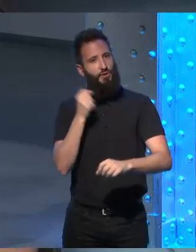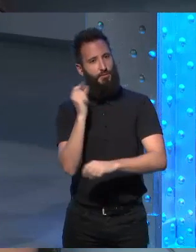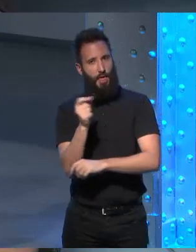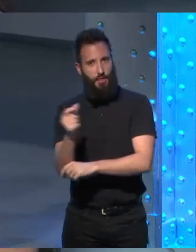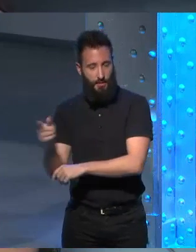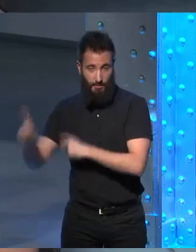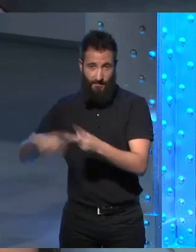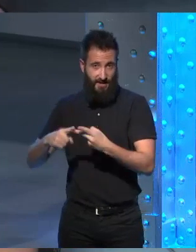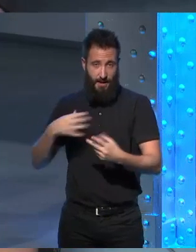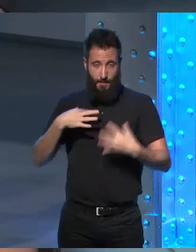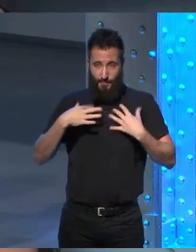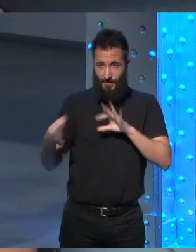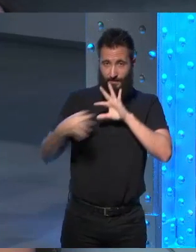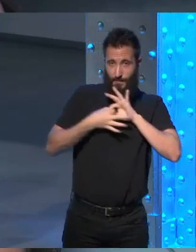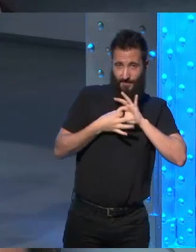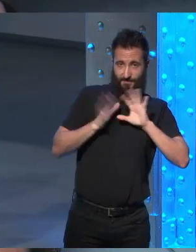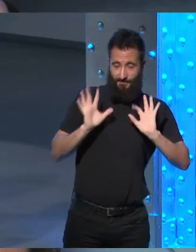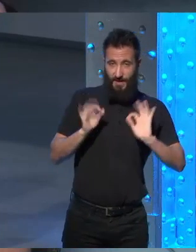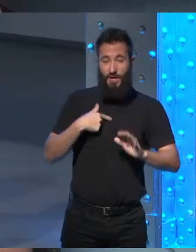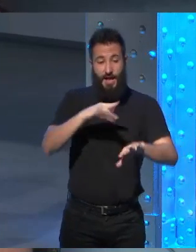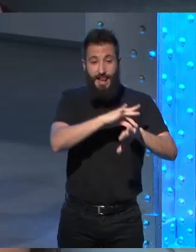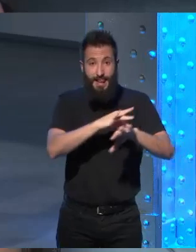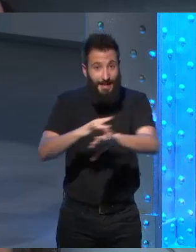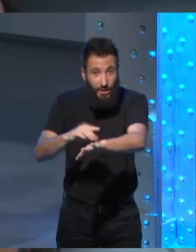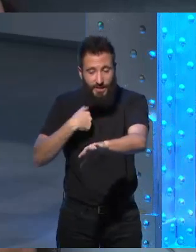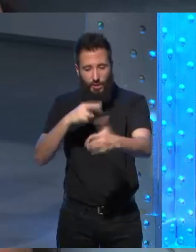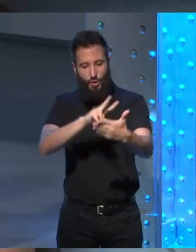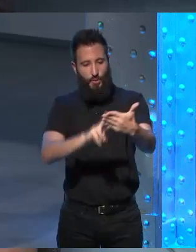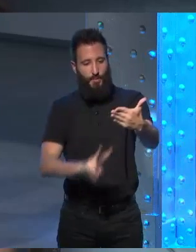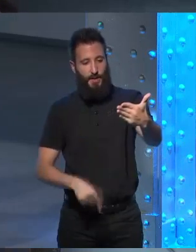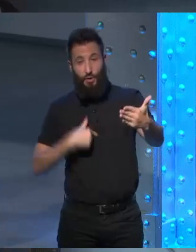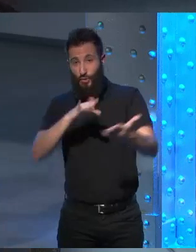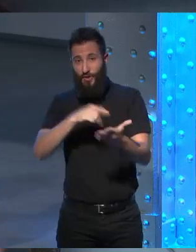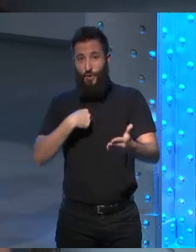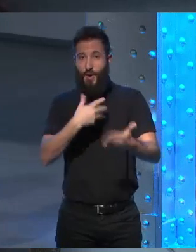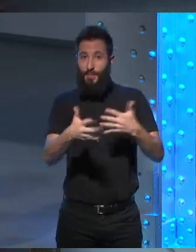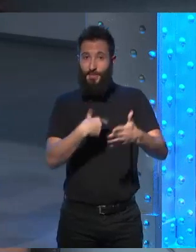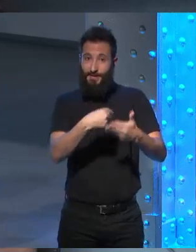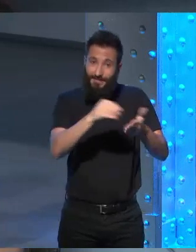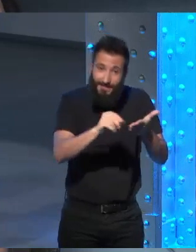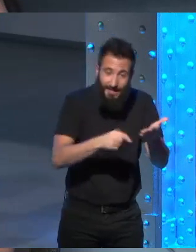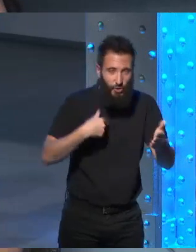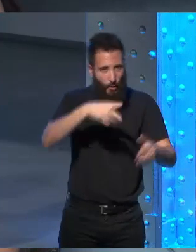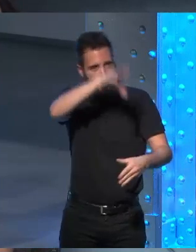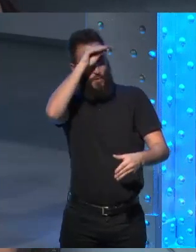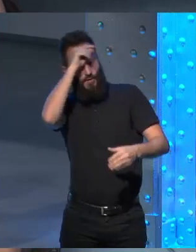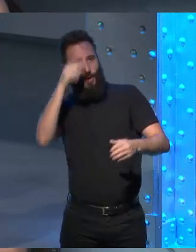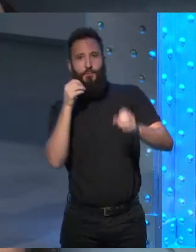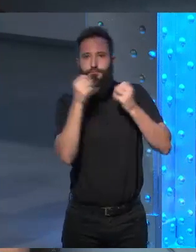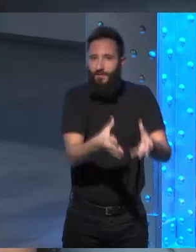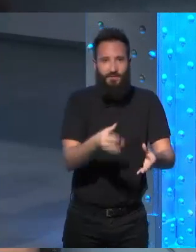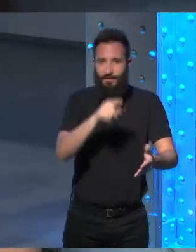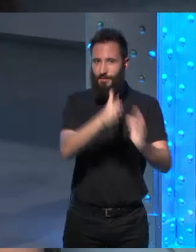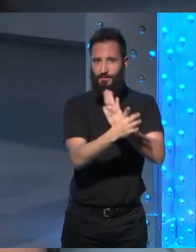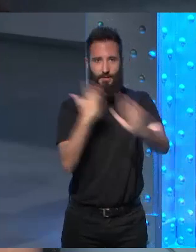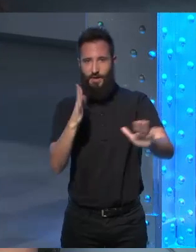mí me define, ¿no? Y ese guión me lo leo y como lo he escrito yo, pues me lo aprendo rápido y lo suelto, así en plano secuencia. Porque no hay